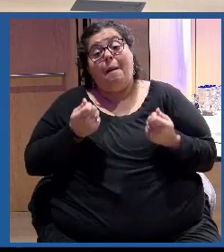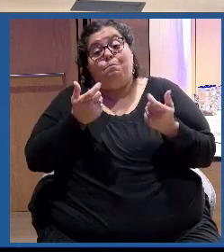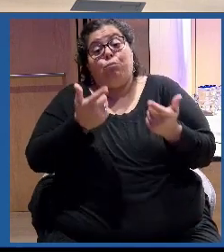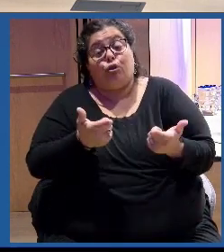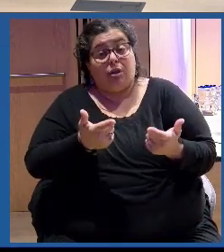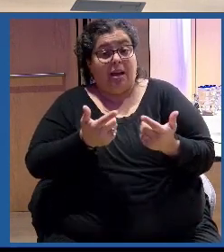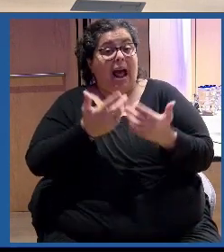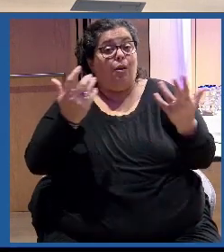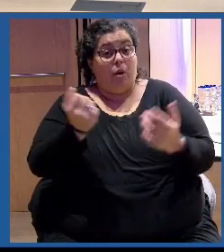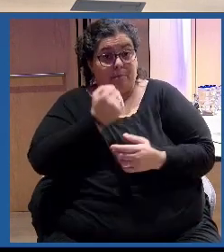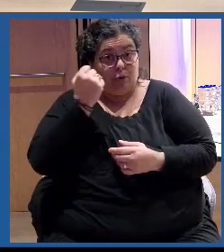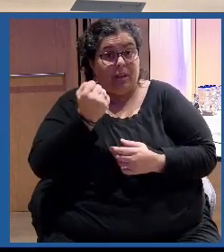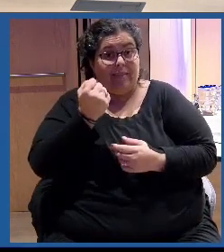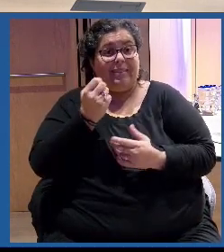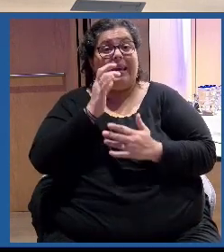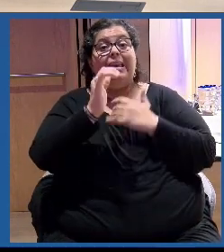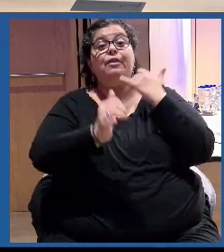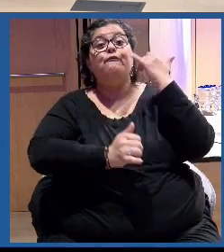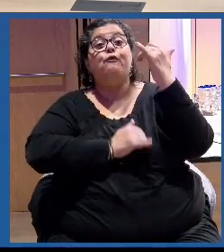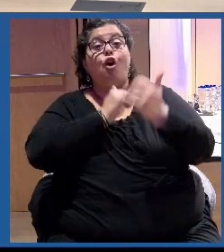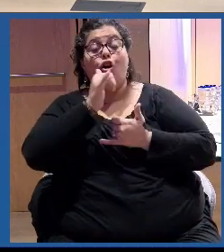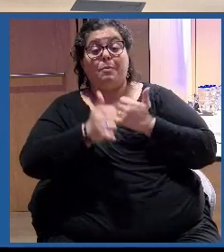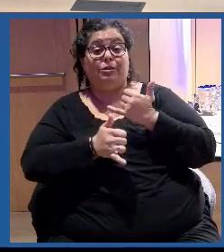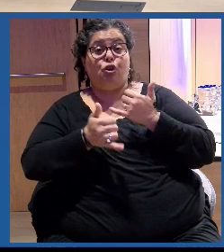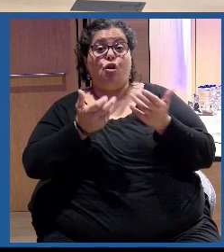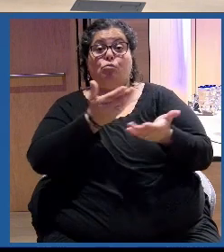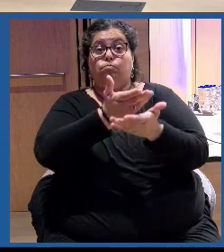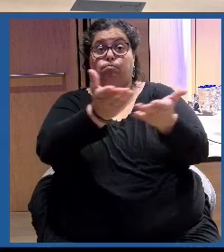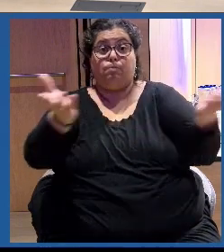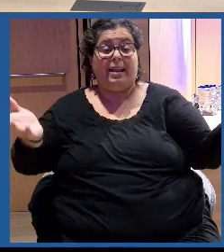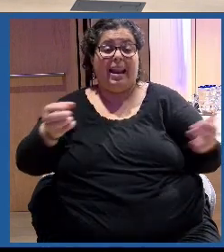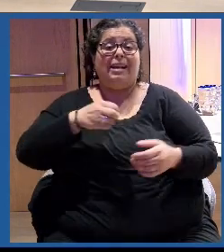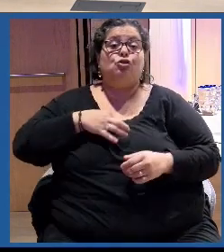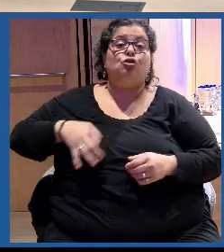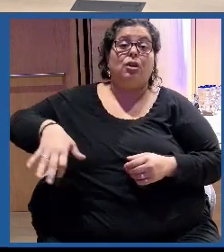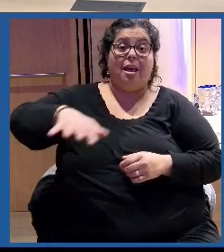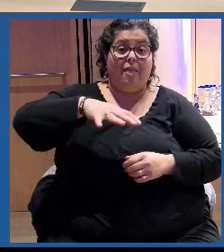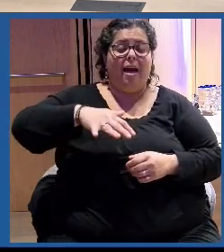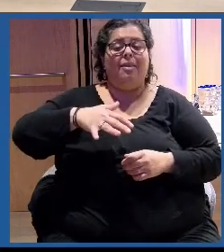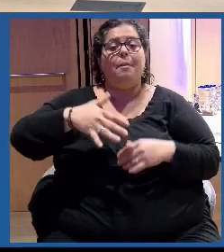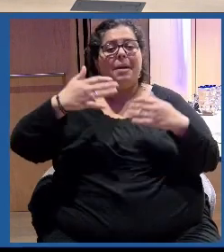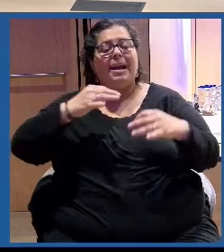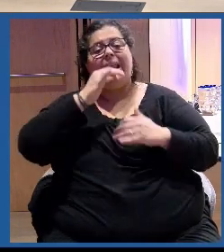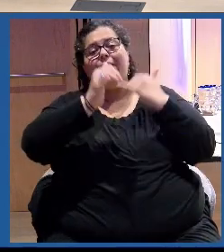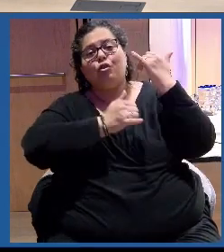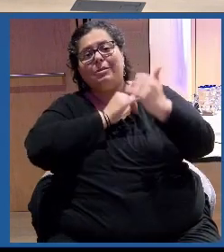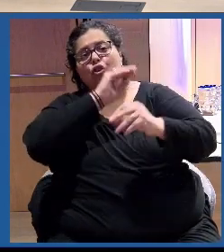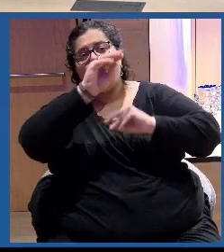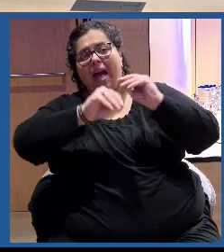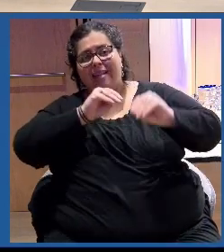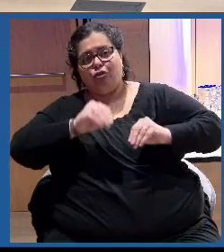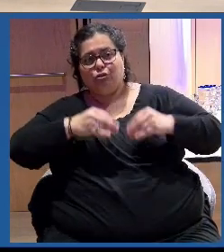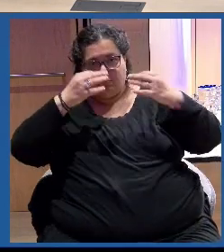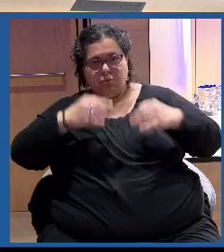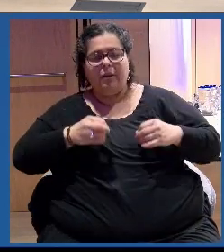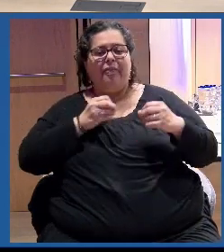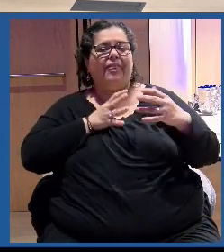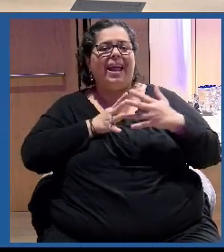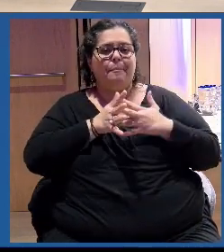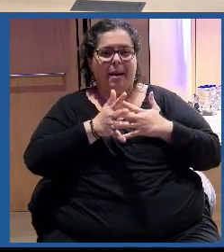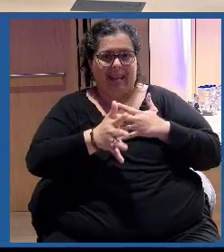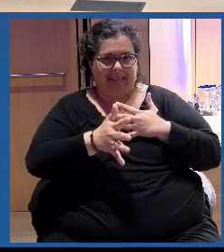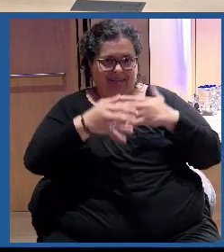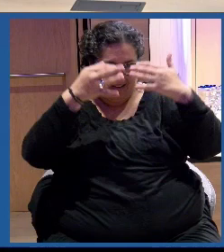y es información a la sociedad, una transparencia en los datos que